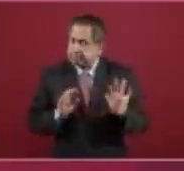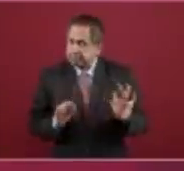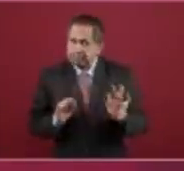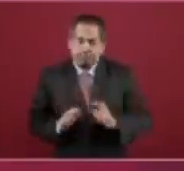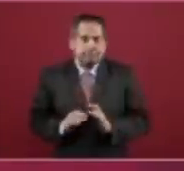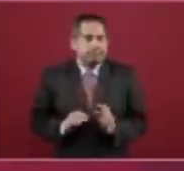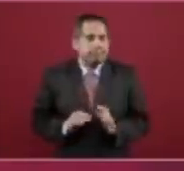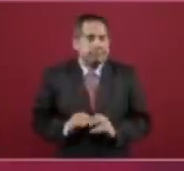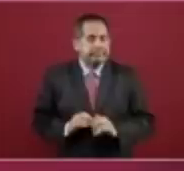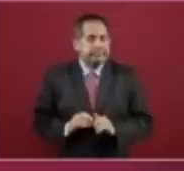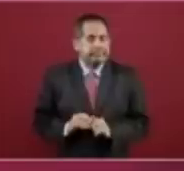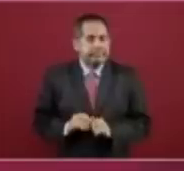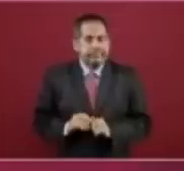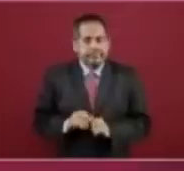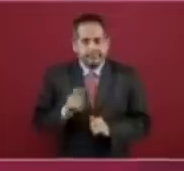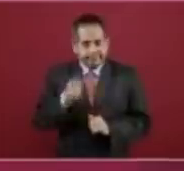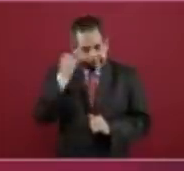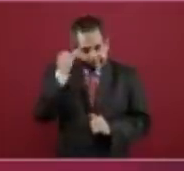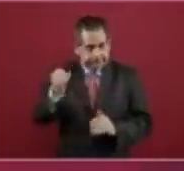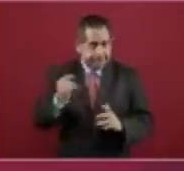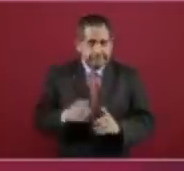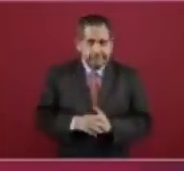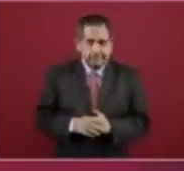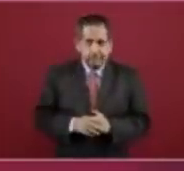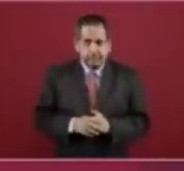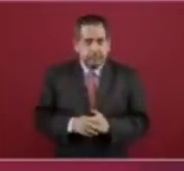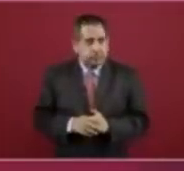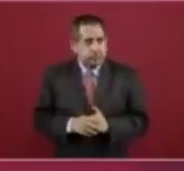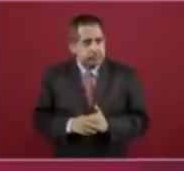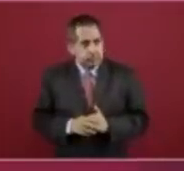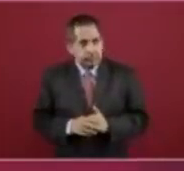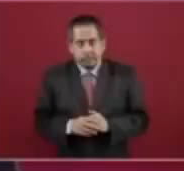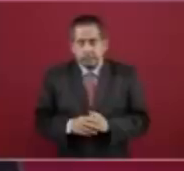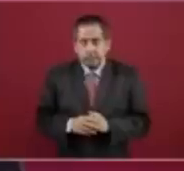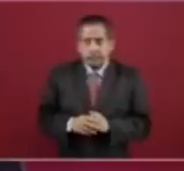Son de los nuevos